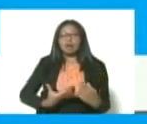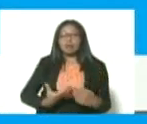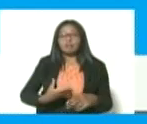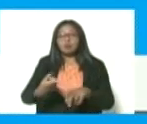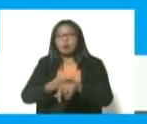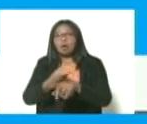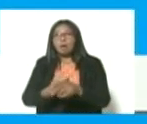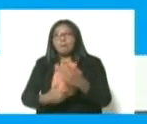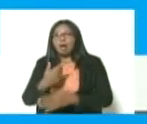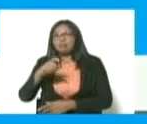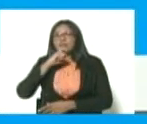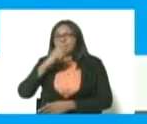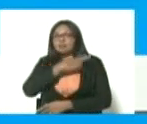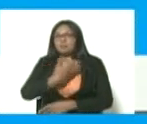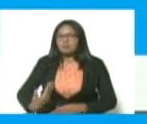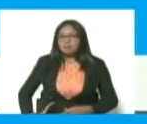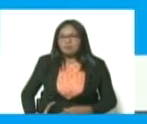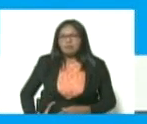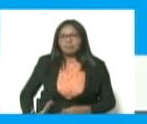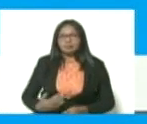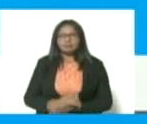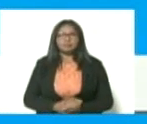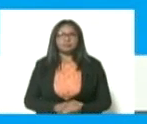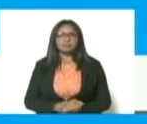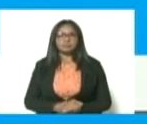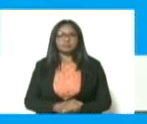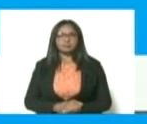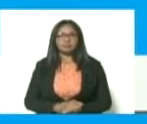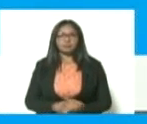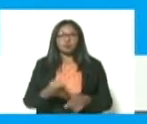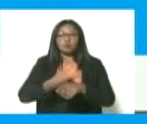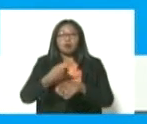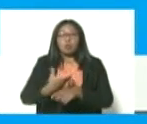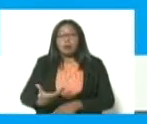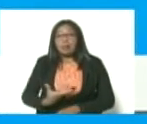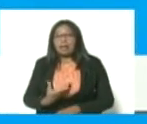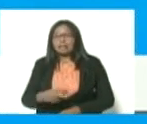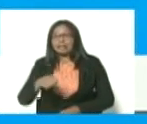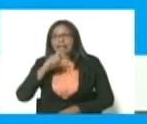todo. Ser alcalde, ser gobernador, es difícil.